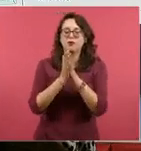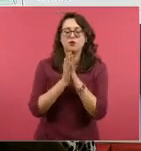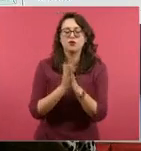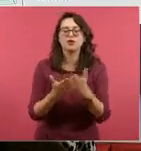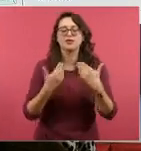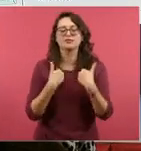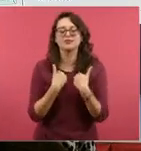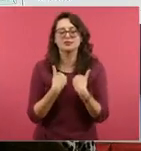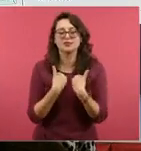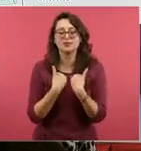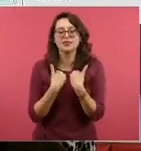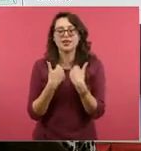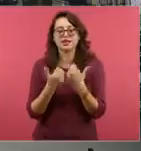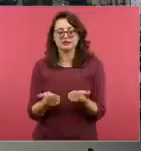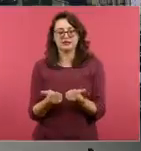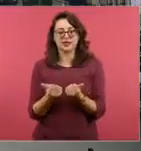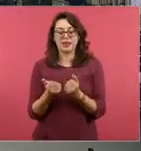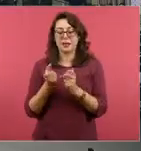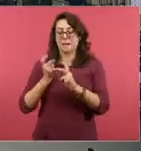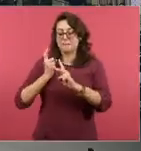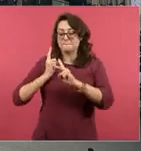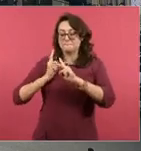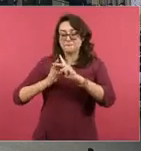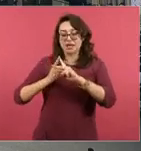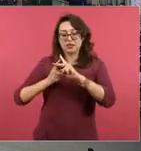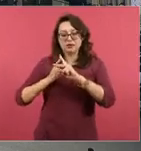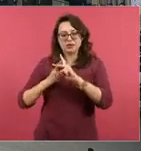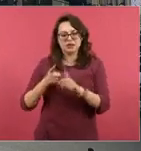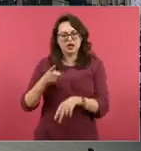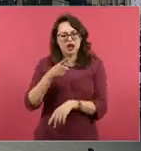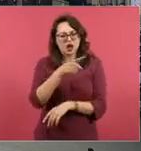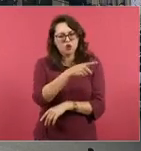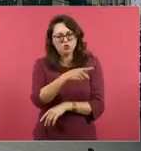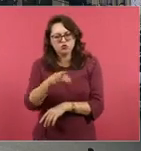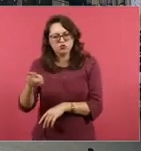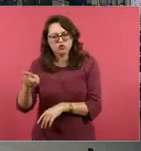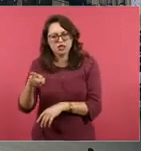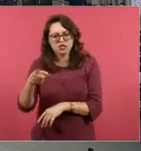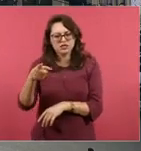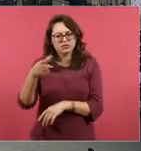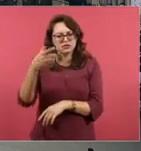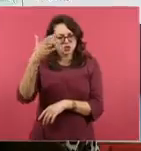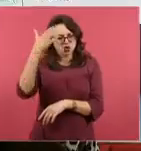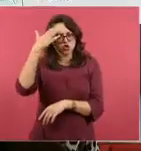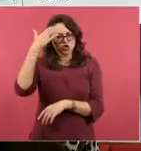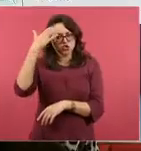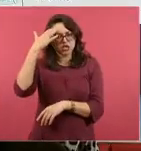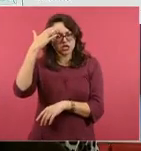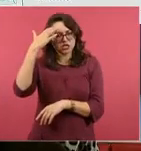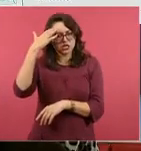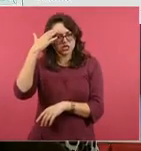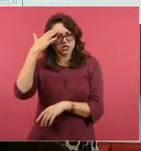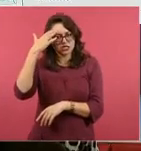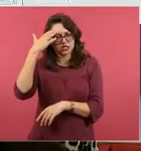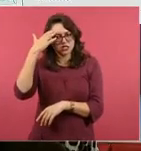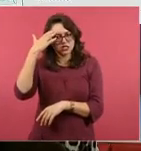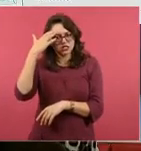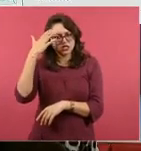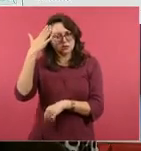está presente, yo les diría, ¿cuántos de ustedes ya pasaron por el contenido matemático y ya se les olvidó mucho de lo que